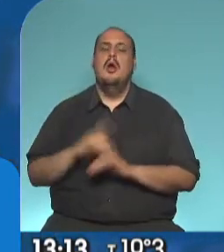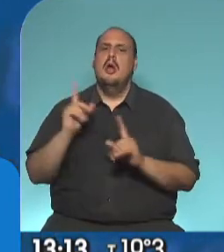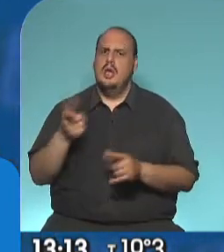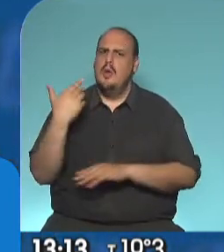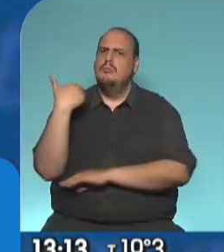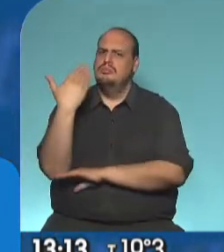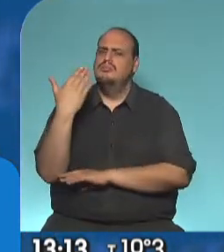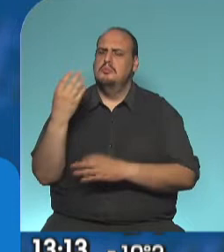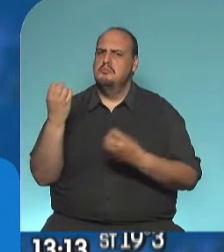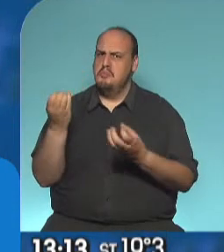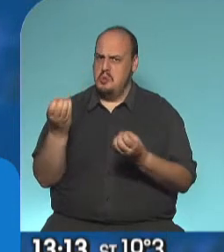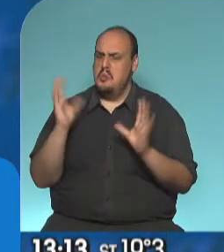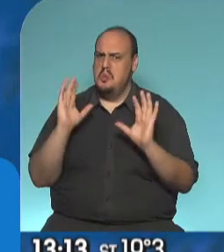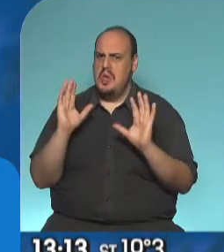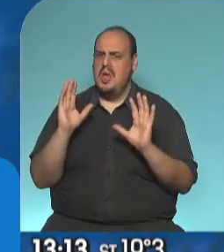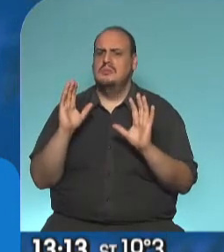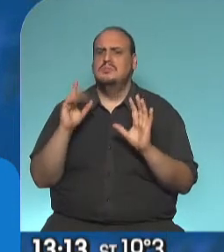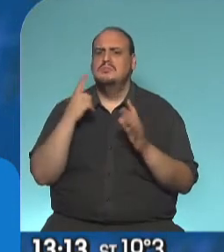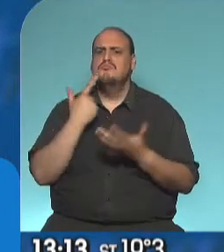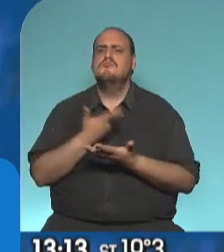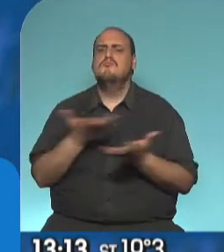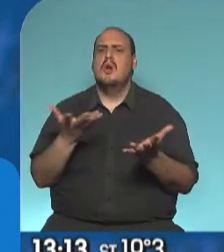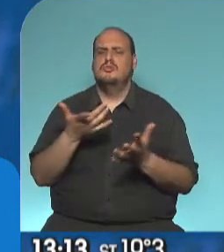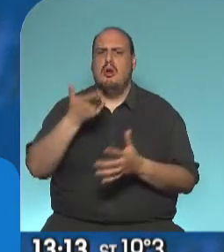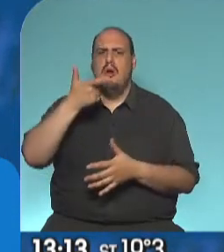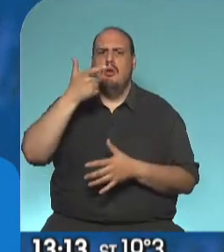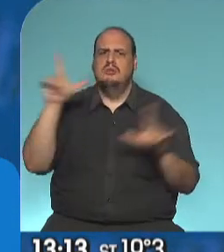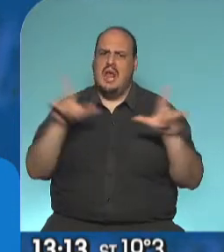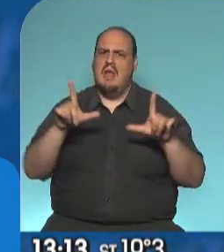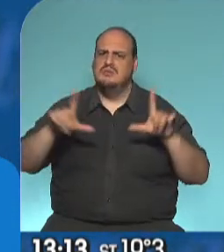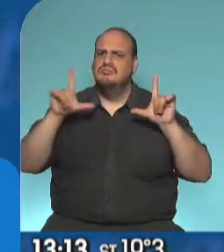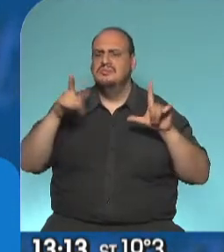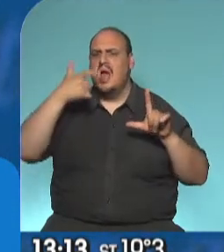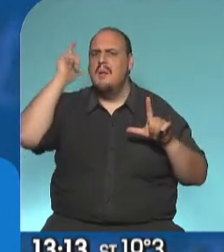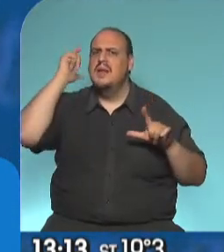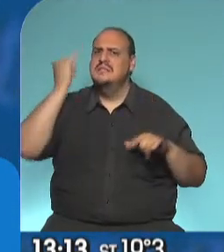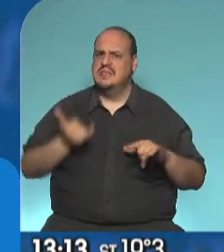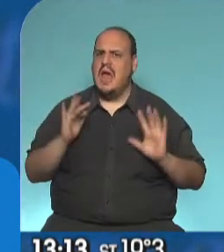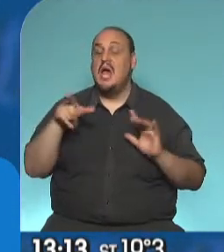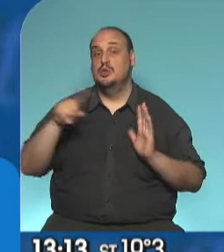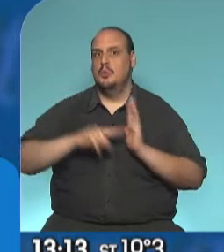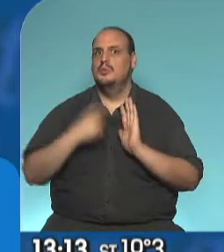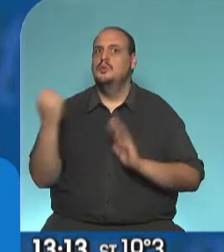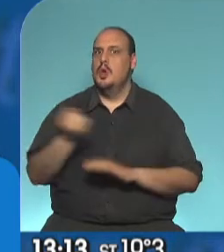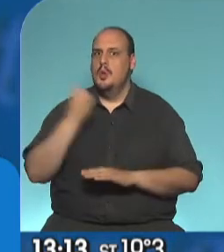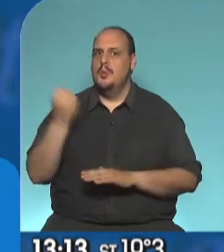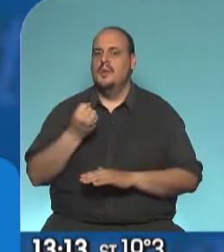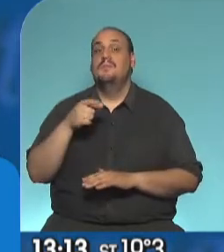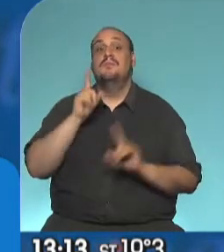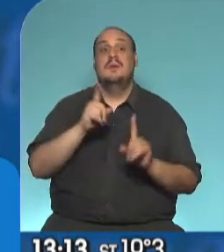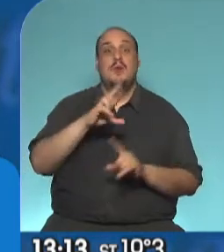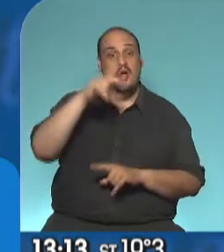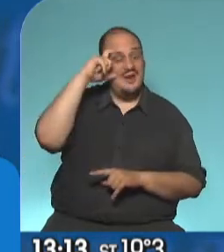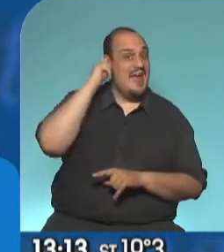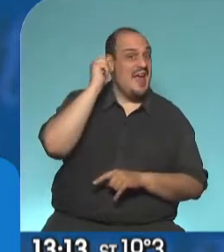en el debate. Demostró, como decía Yelén, que tiene experiencia televisiva, lo cual se está demostrando que es muy importante. Recordemos Reagan, el mismo